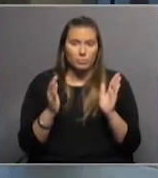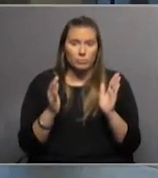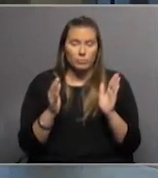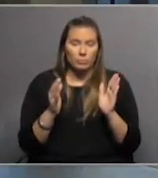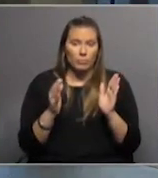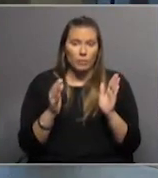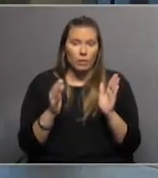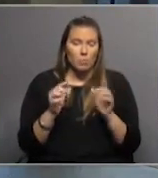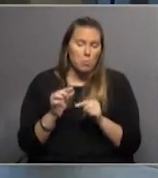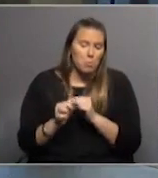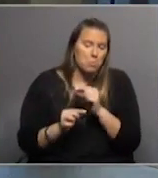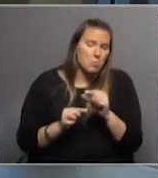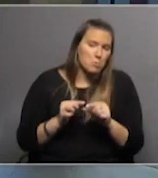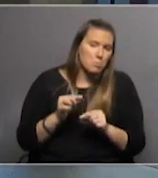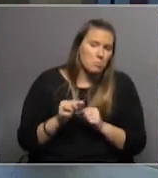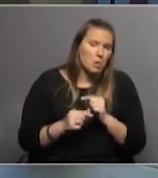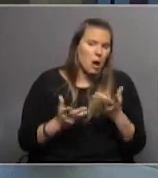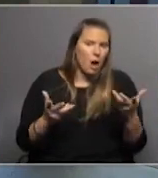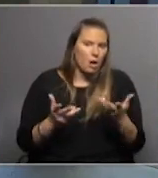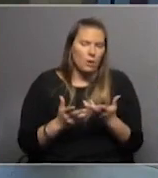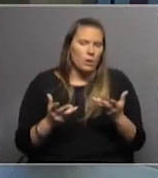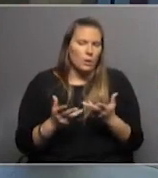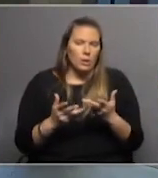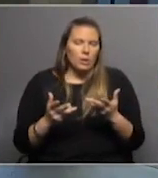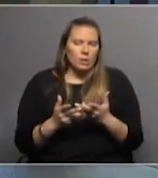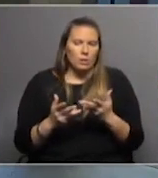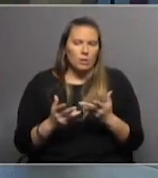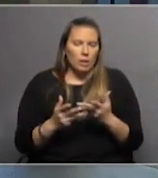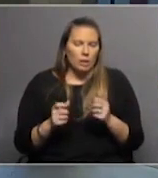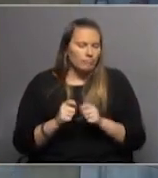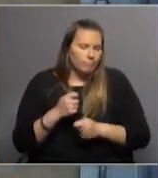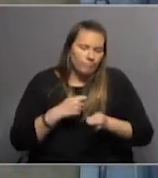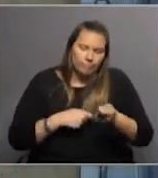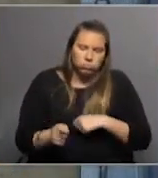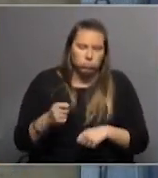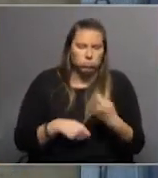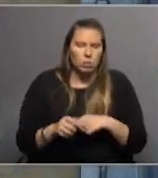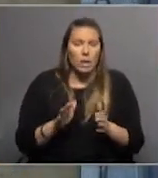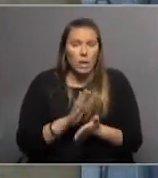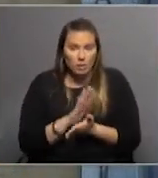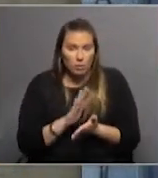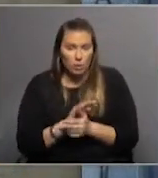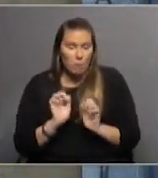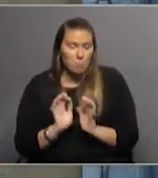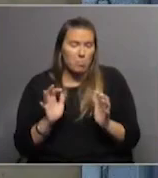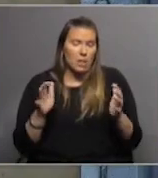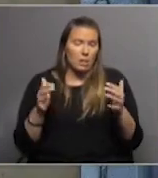como una cosa así lenta y ahora se transformó en un boom que muchas editoriales durante la